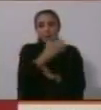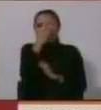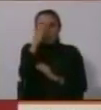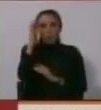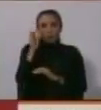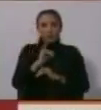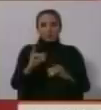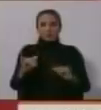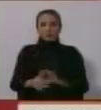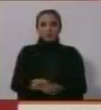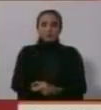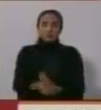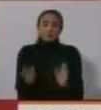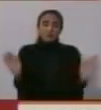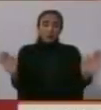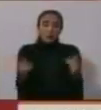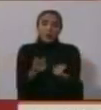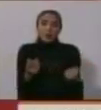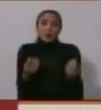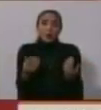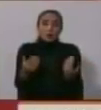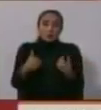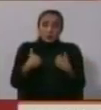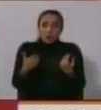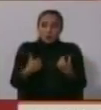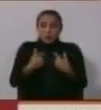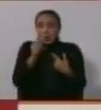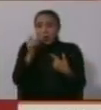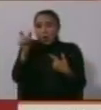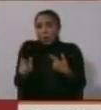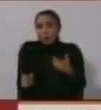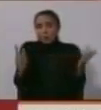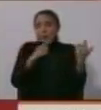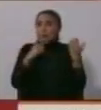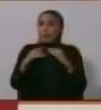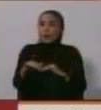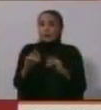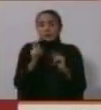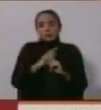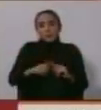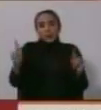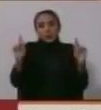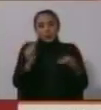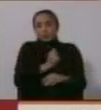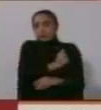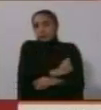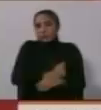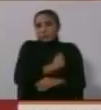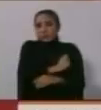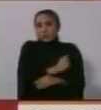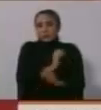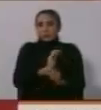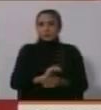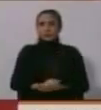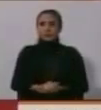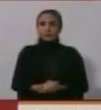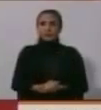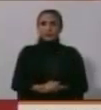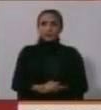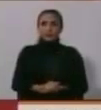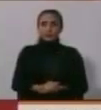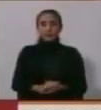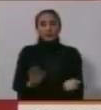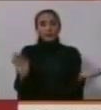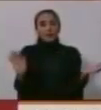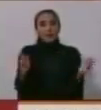Hipócritas. Nos duele profundamente la muerte de cualquier venezolano. Y condenamos la violencia. Pero ellos, la oposición, está